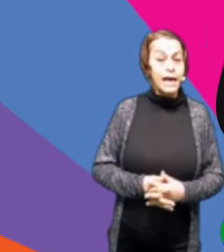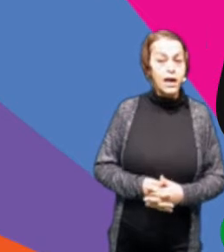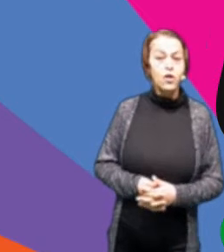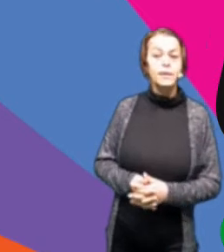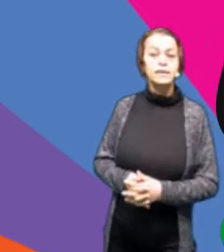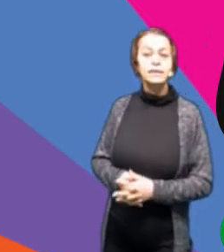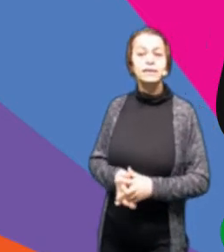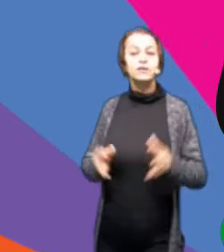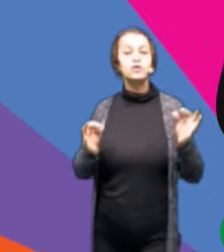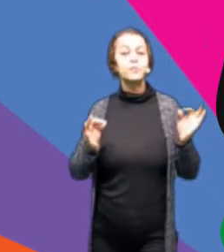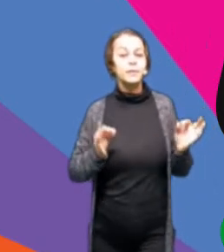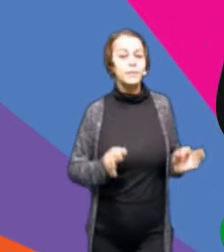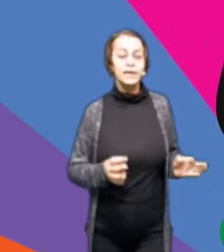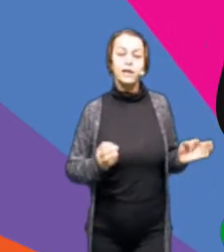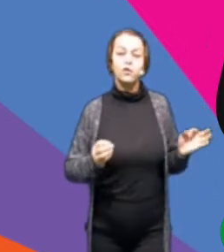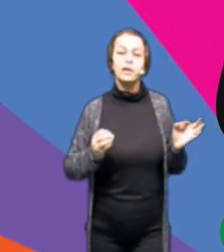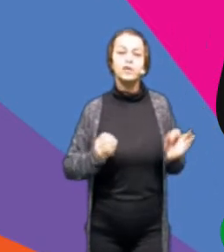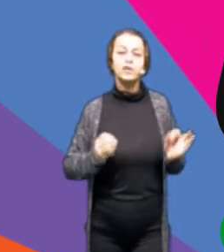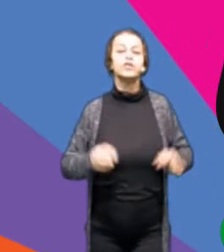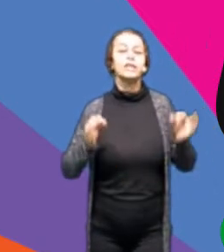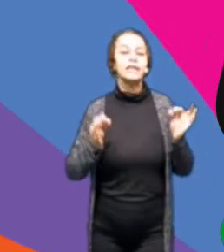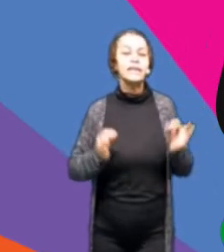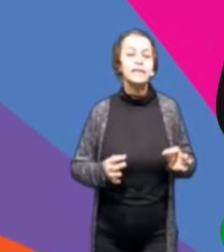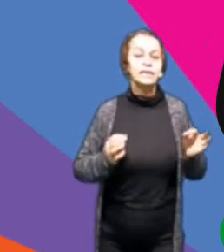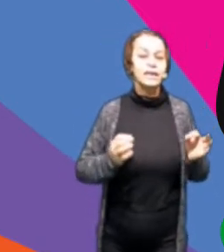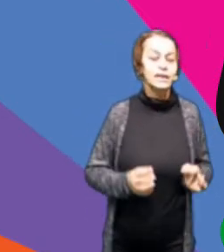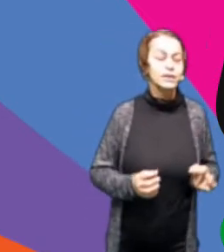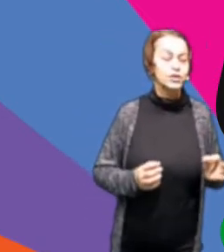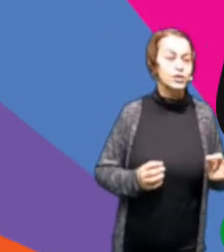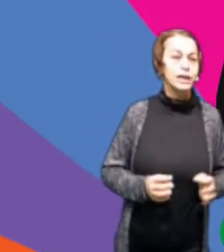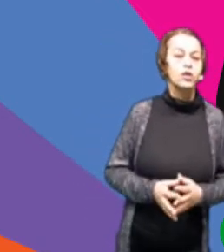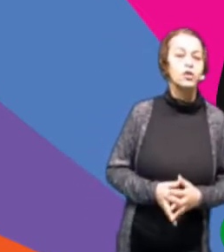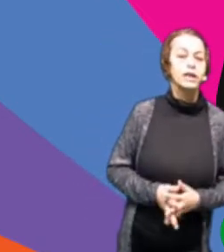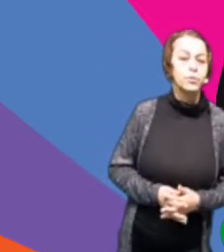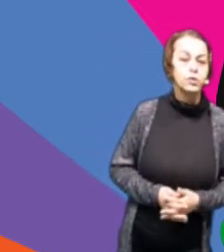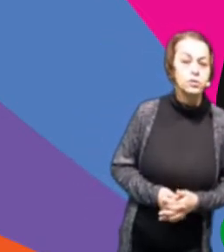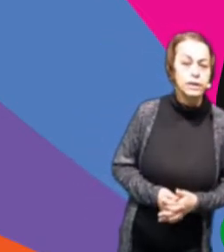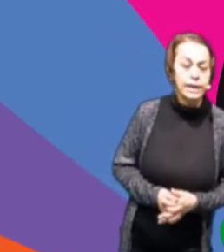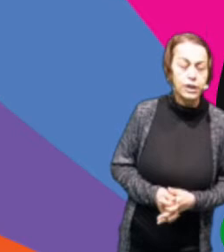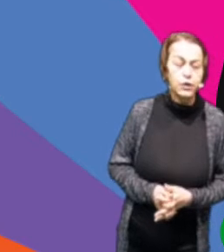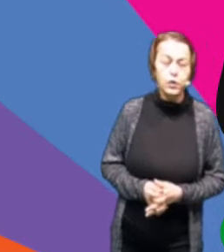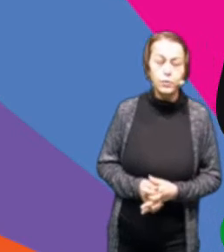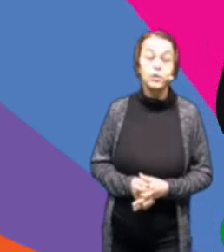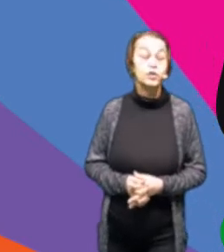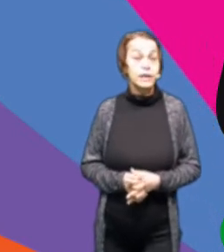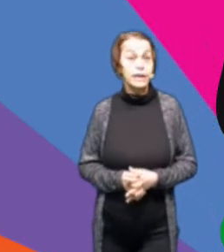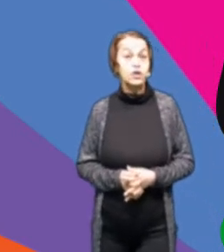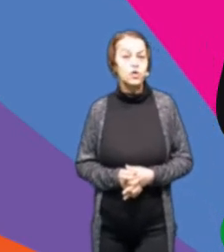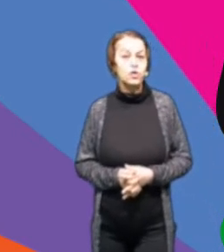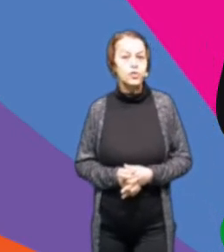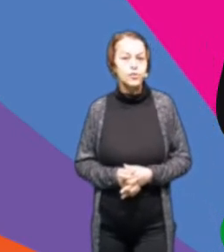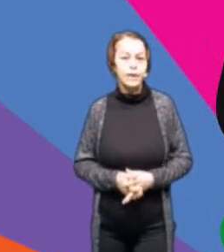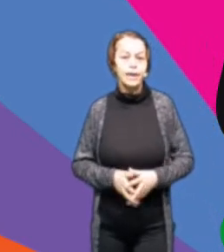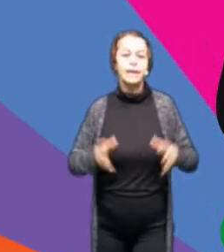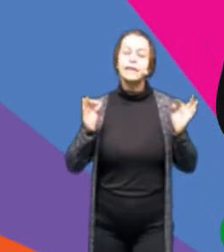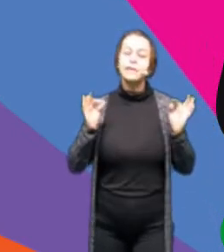Santiago presenta su primera colaboración internacional con el puertorriqueño